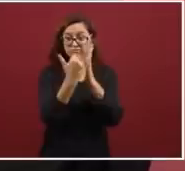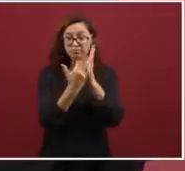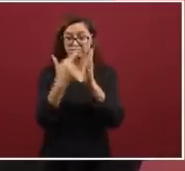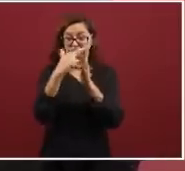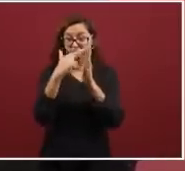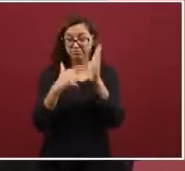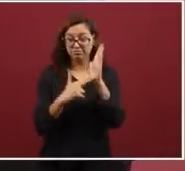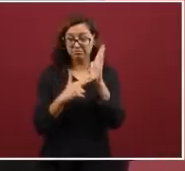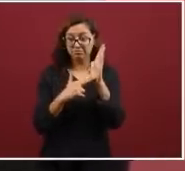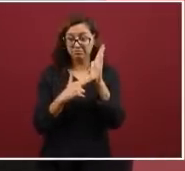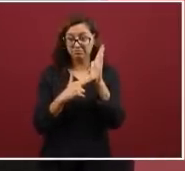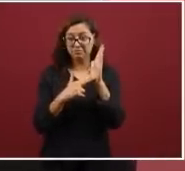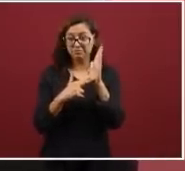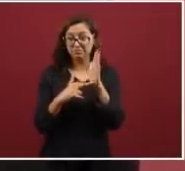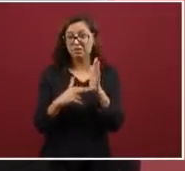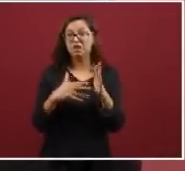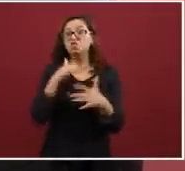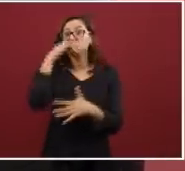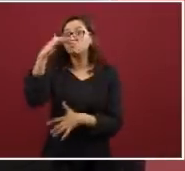permitir la corrupción,